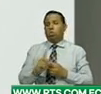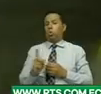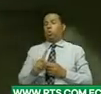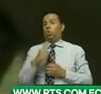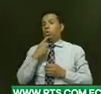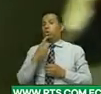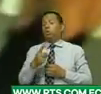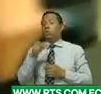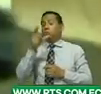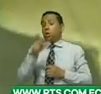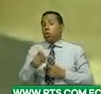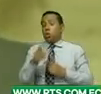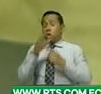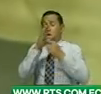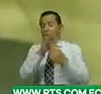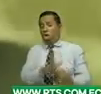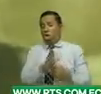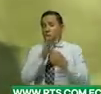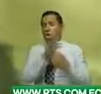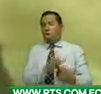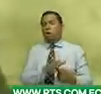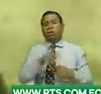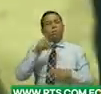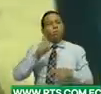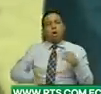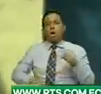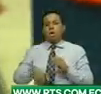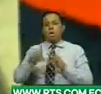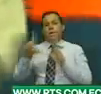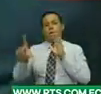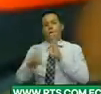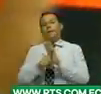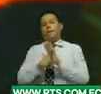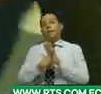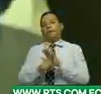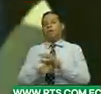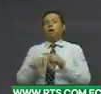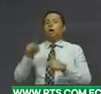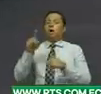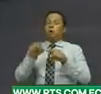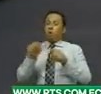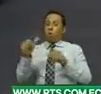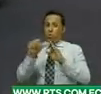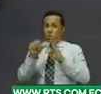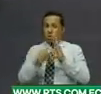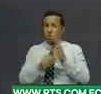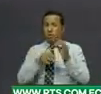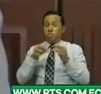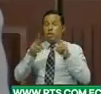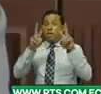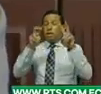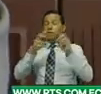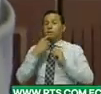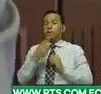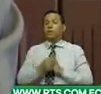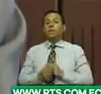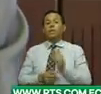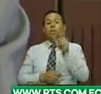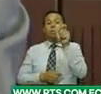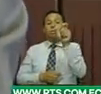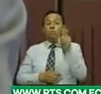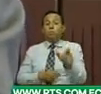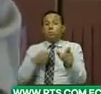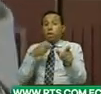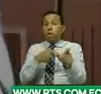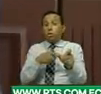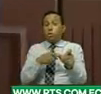degradantes. Además, en otro artículo se refiere al sistema de rehabilitación para privados de libertad. Y habla siempre que a la persona se la readapta